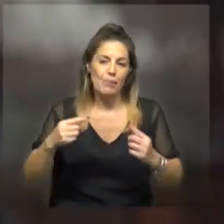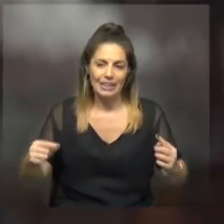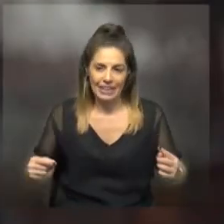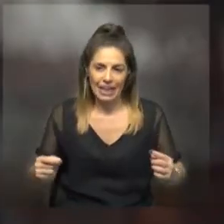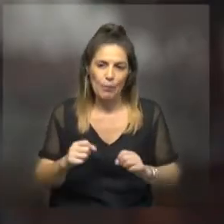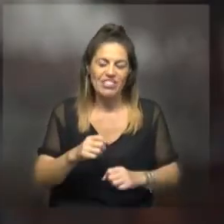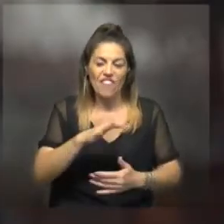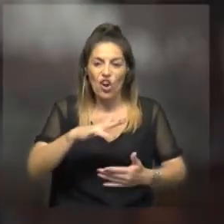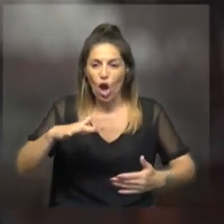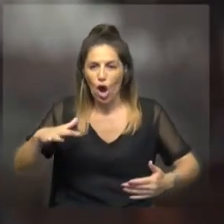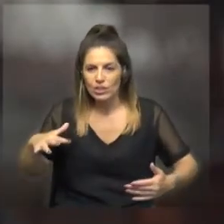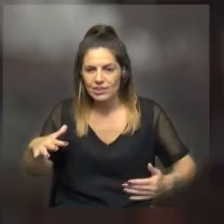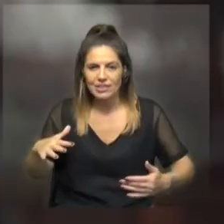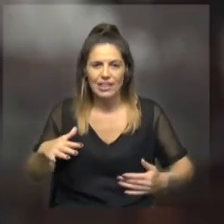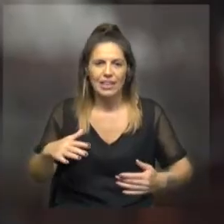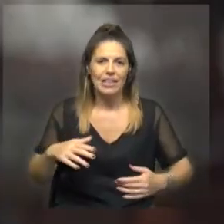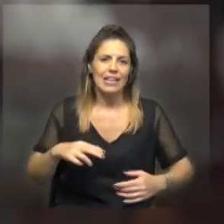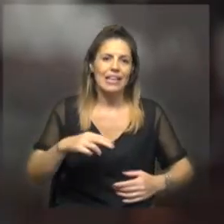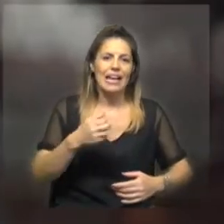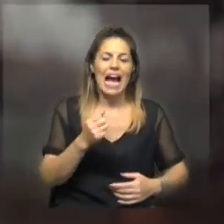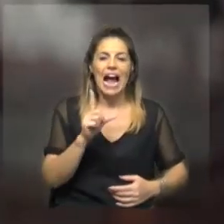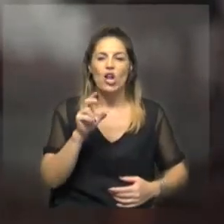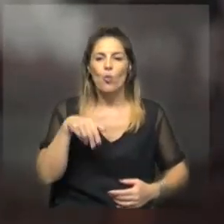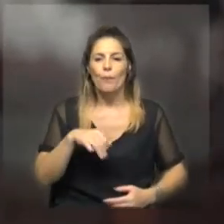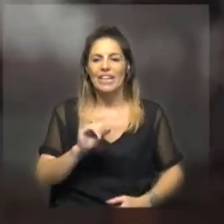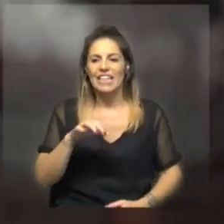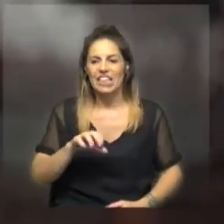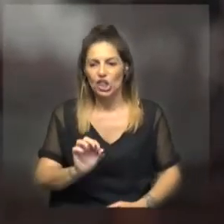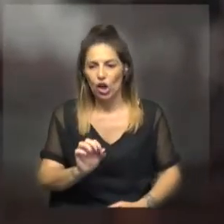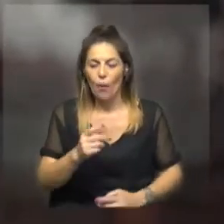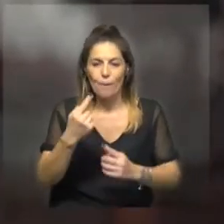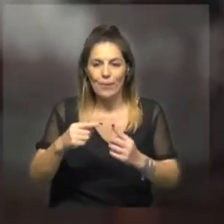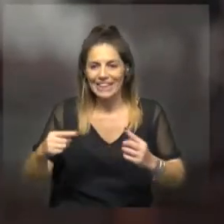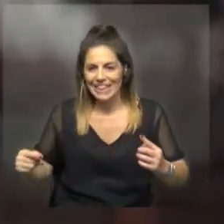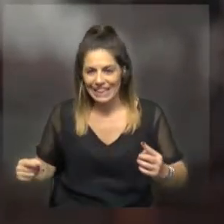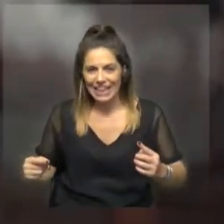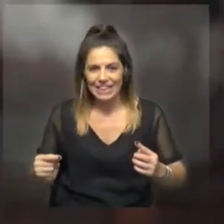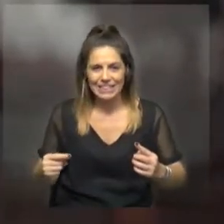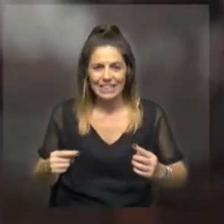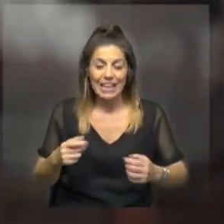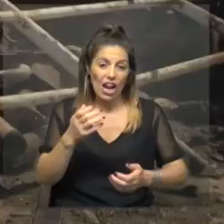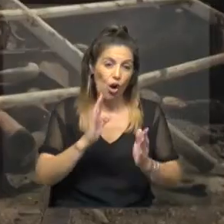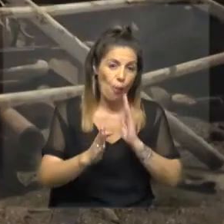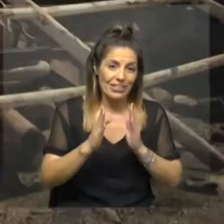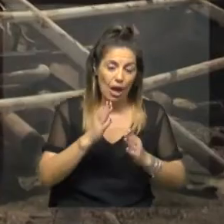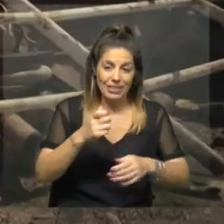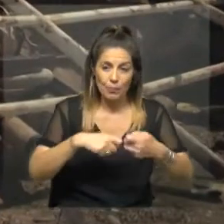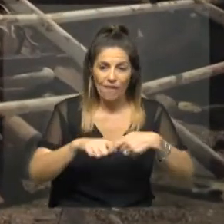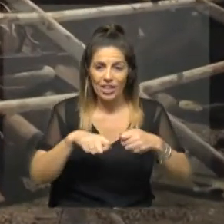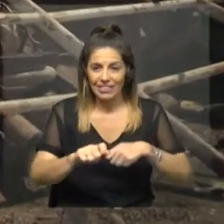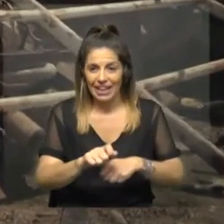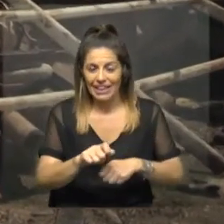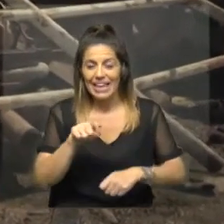ser bronce, aluminio, es decir, son los materiales que son comerciables. Esos